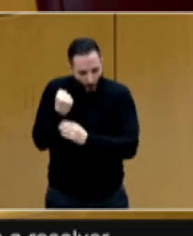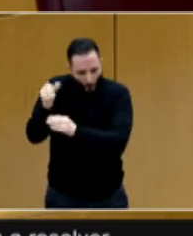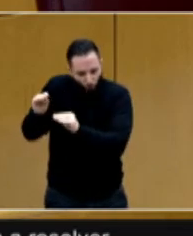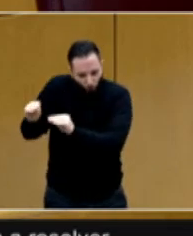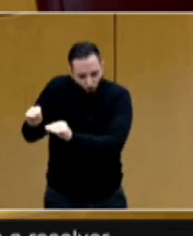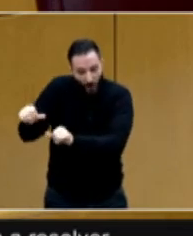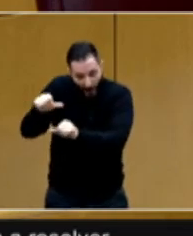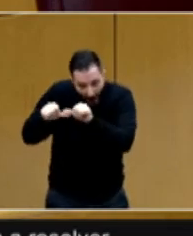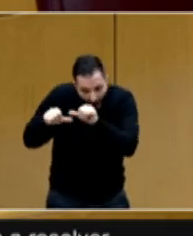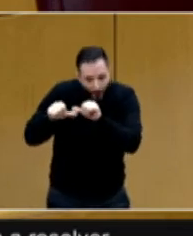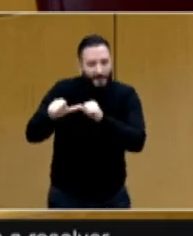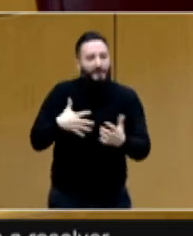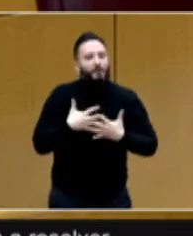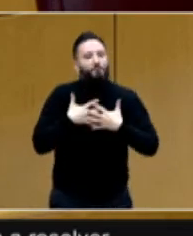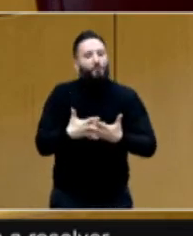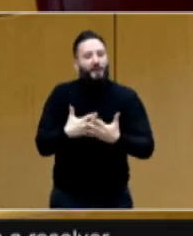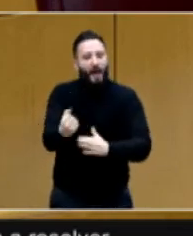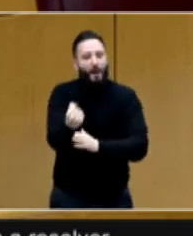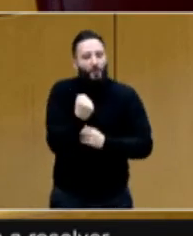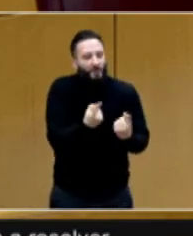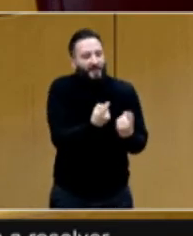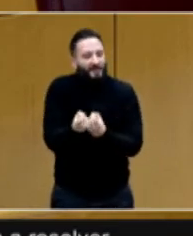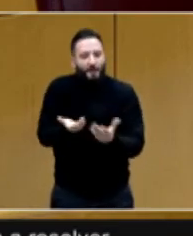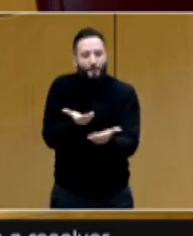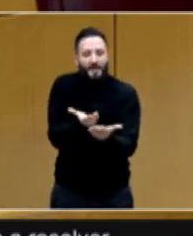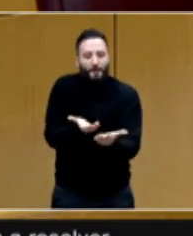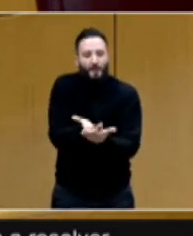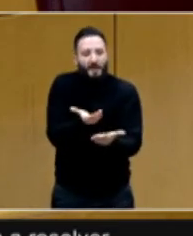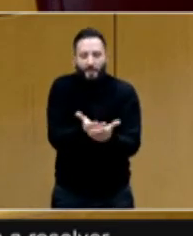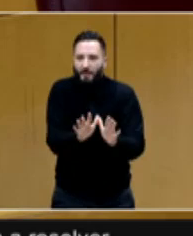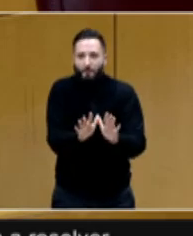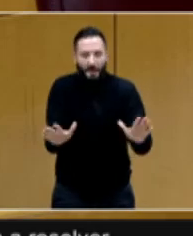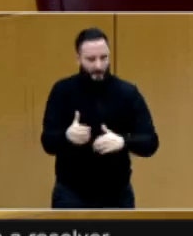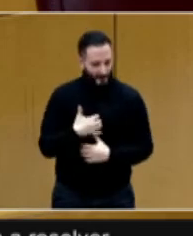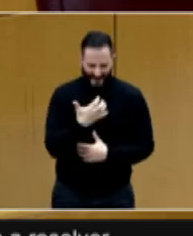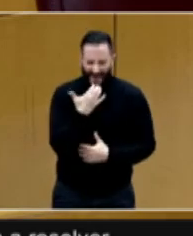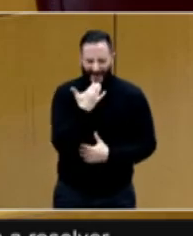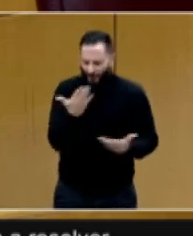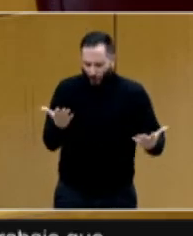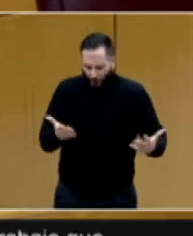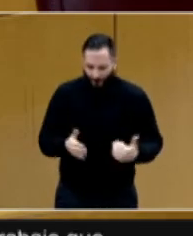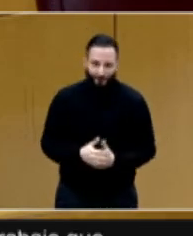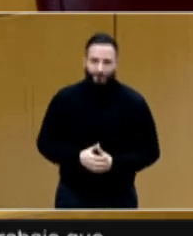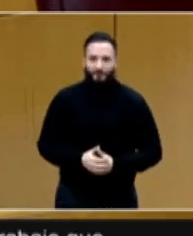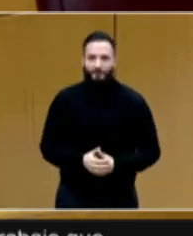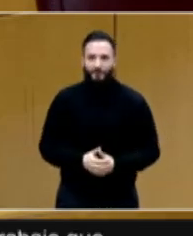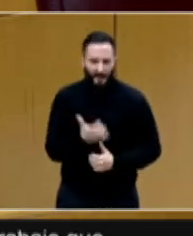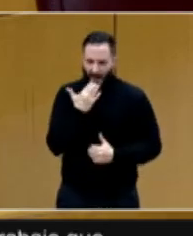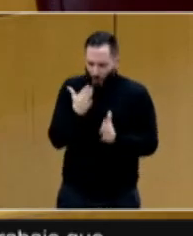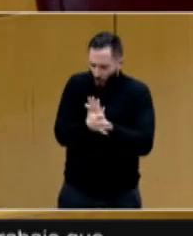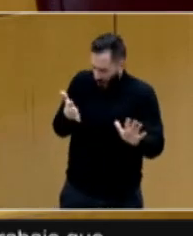Cuáles son los apoyos que necesita funciona bien yo pongo un ejemplo y si me da tiempo